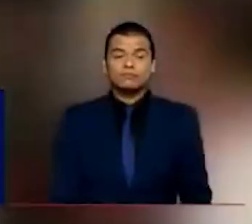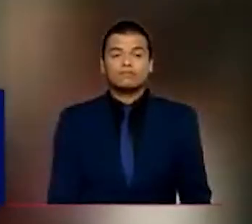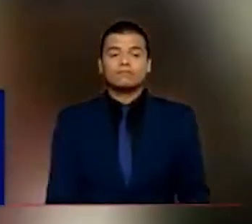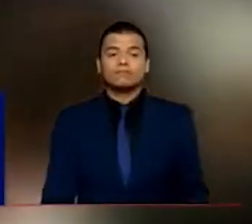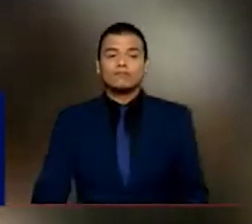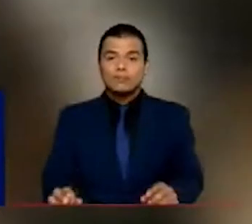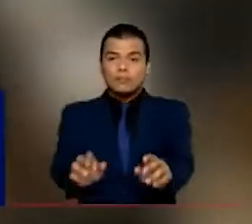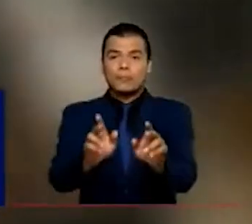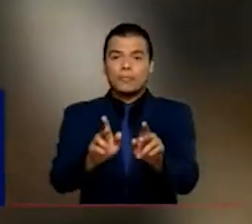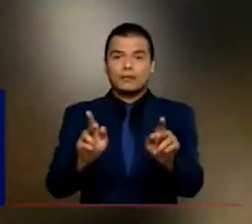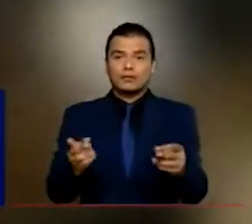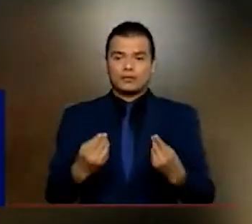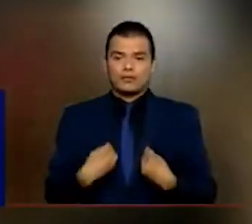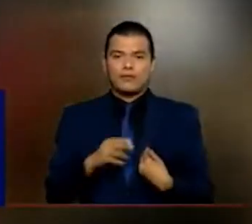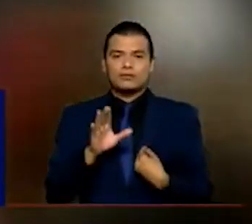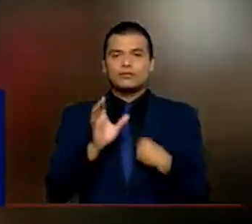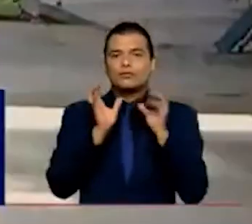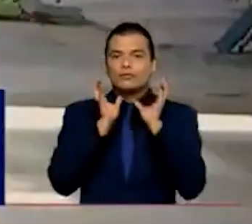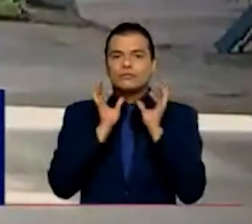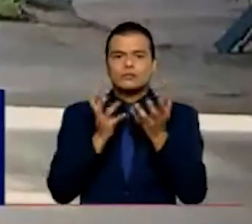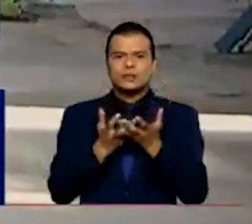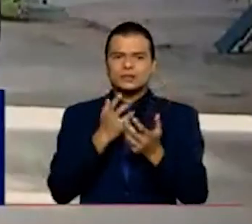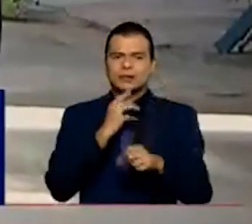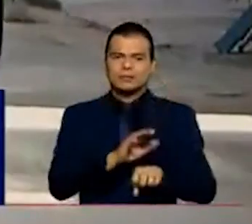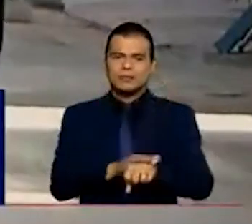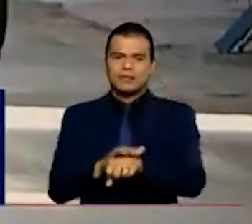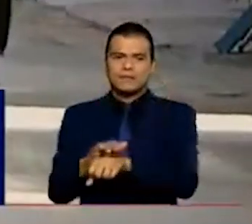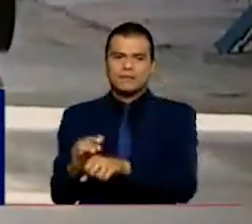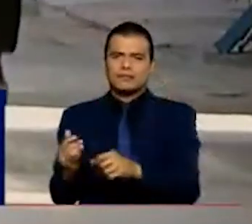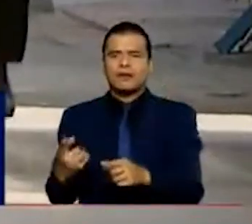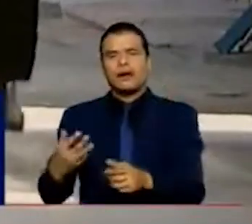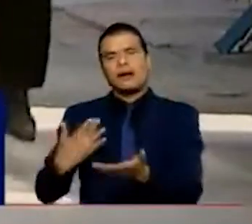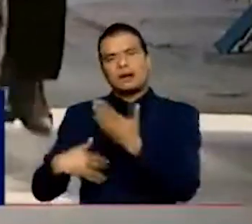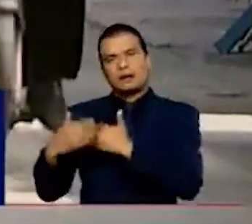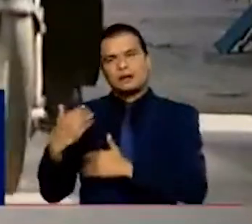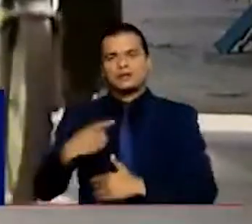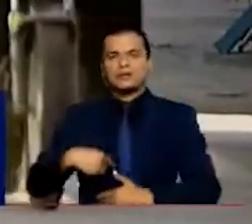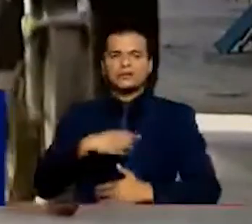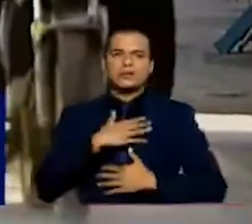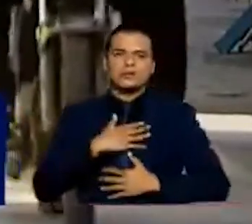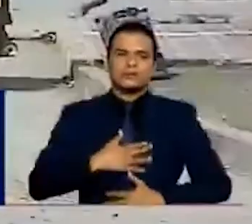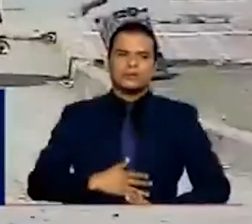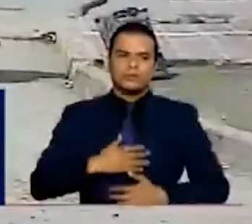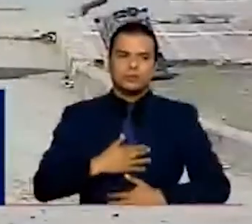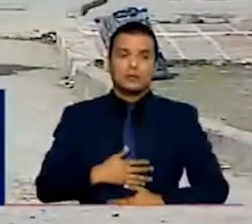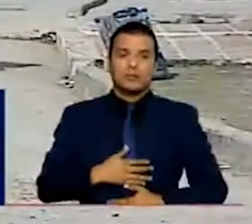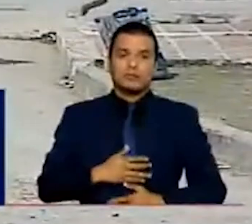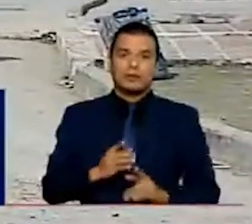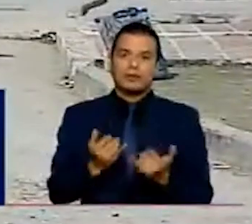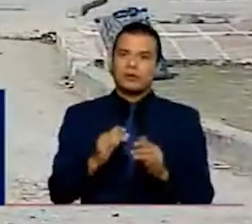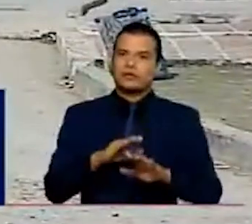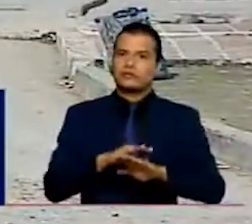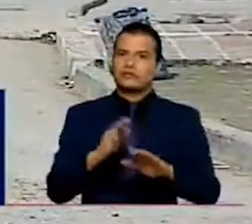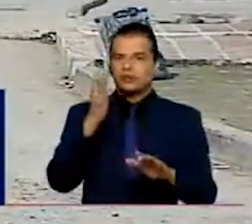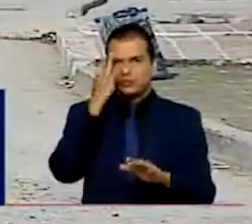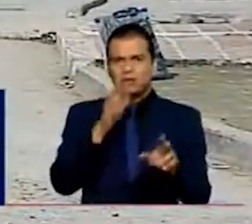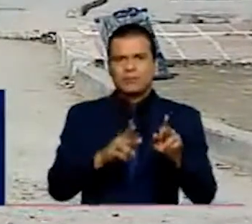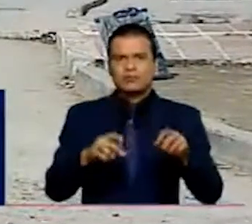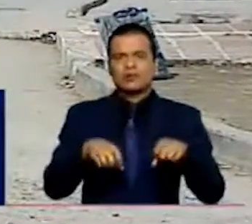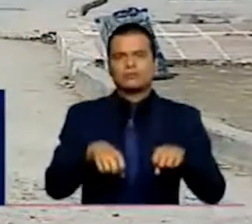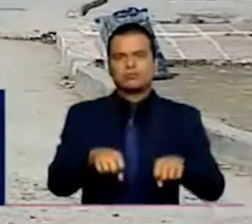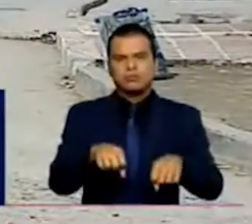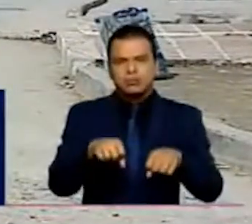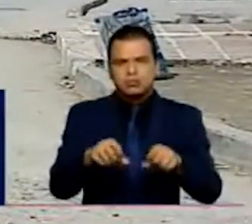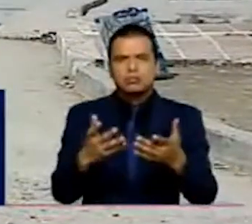Para los vecinos del corregimiento de Villa Gorgona, la tranquilidad ha sido alterada por cuenta de motociclistas y hasta conductores de vehículos de transporte